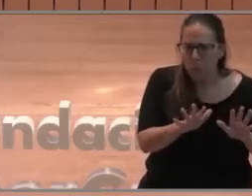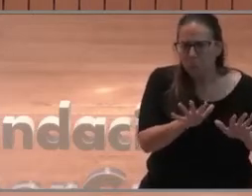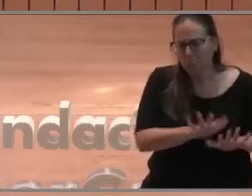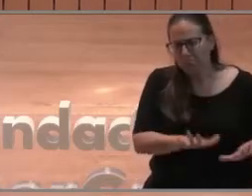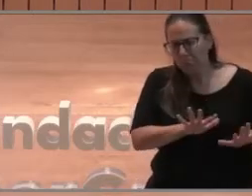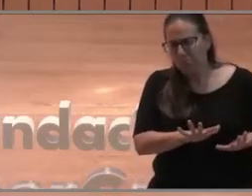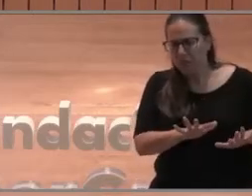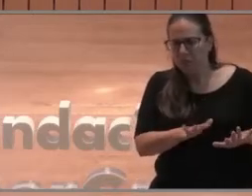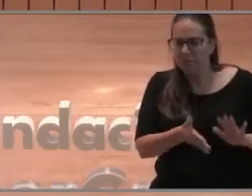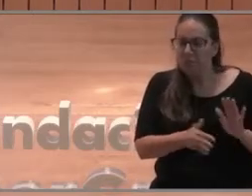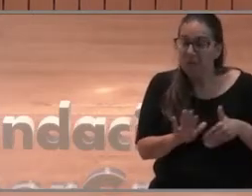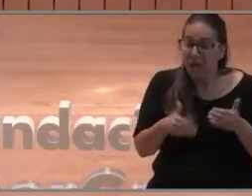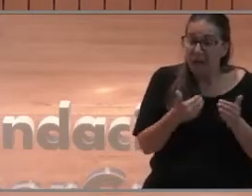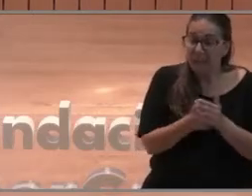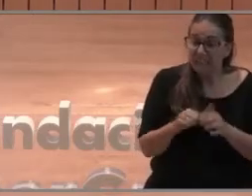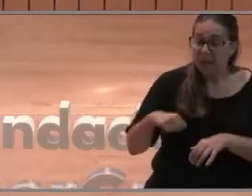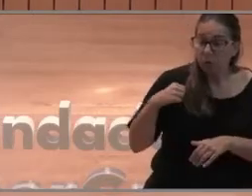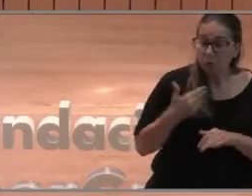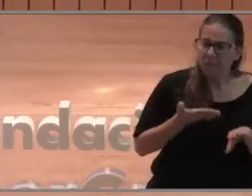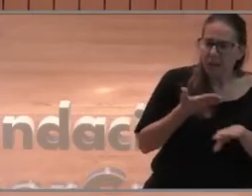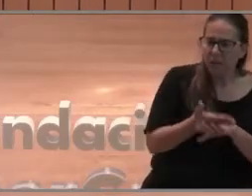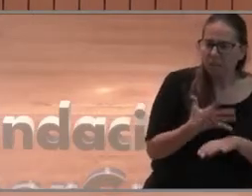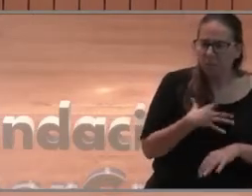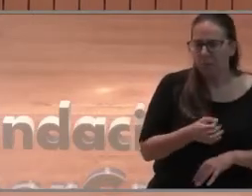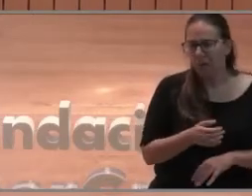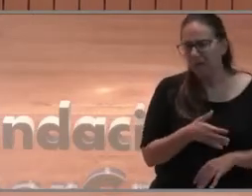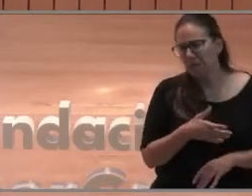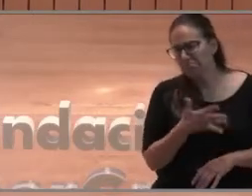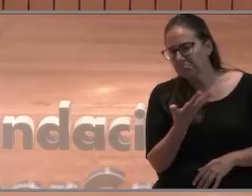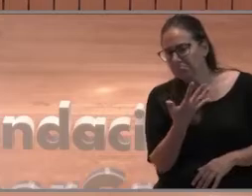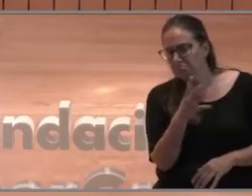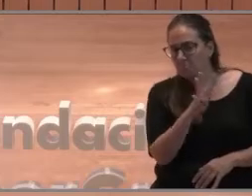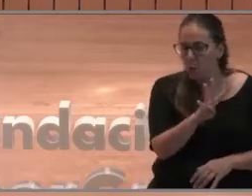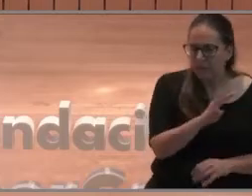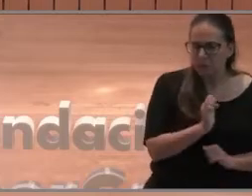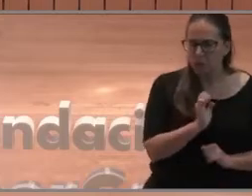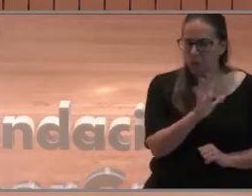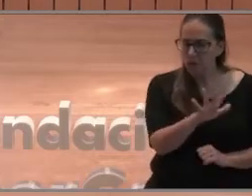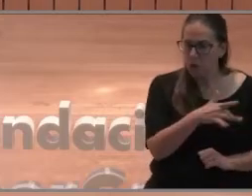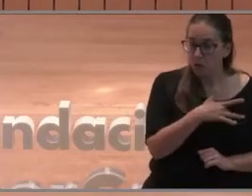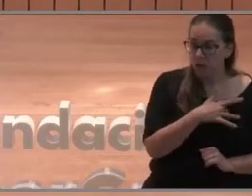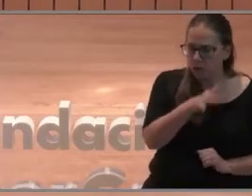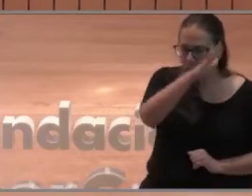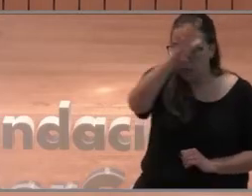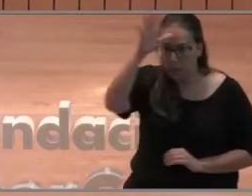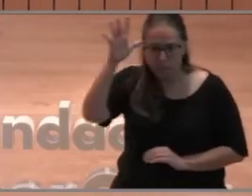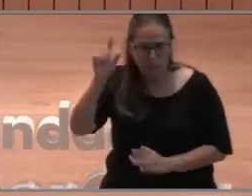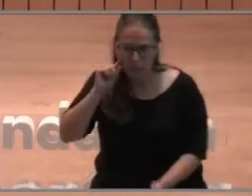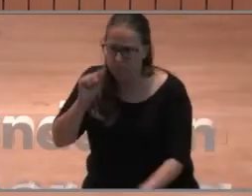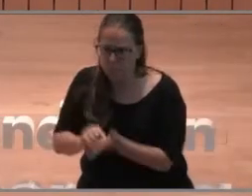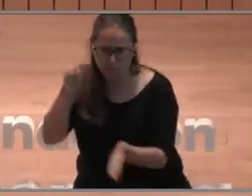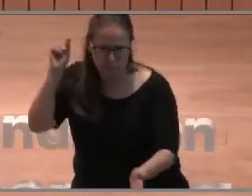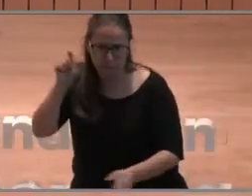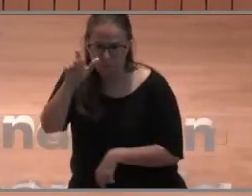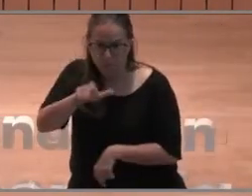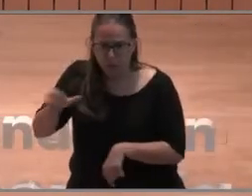5, pero en el verano se cae en picado, ¿eh? Sobre todo cuando hace mucho calor, el paciente crónico que está un poquito justo y